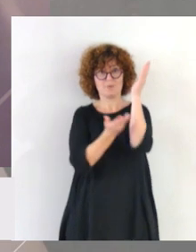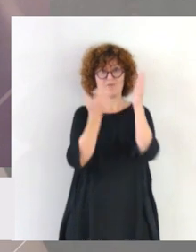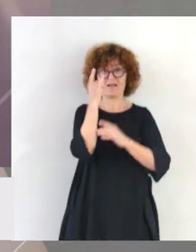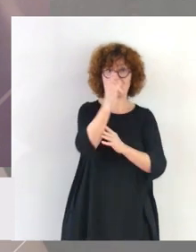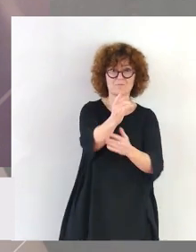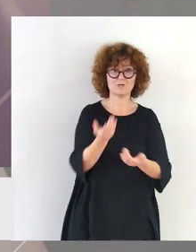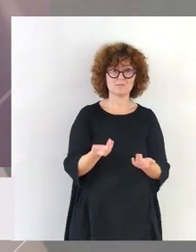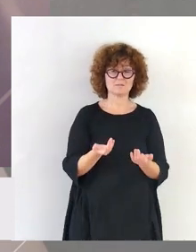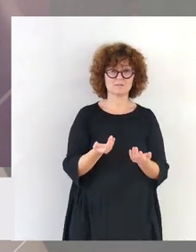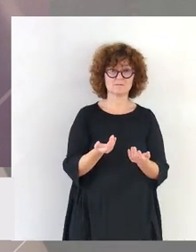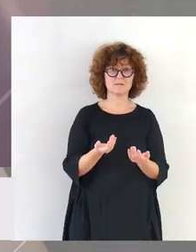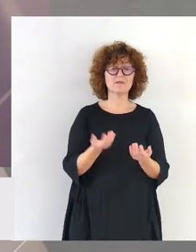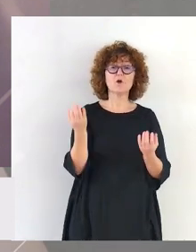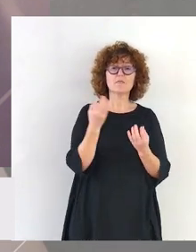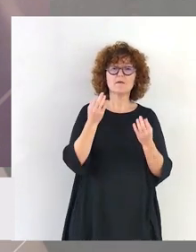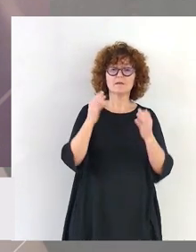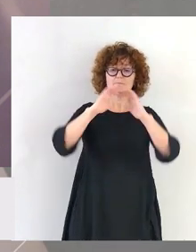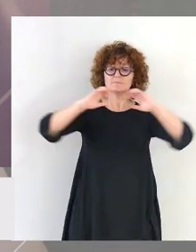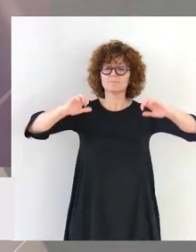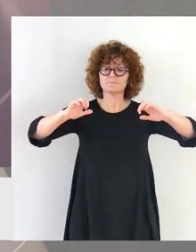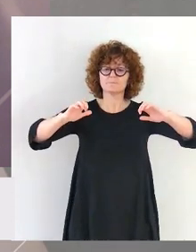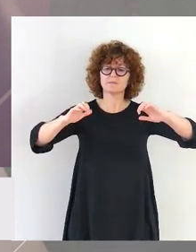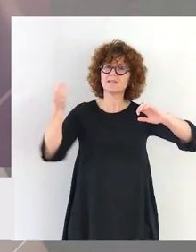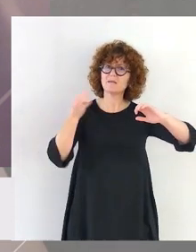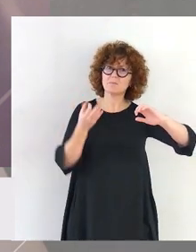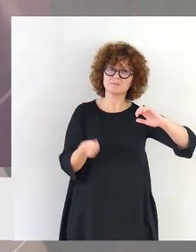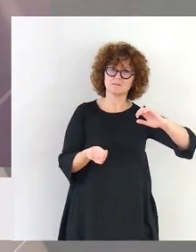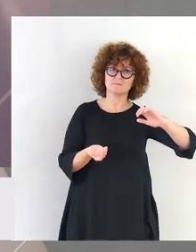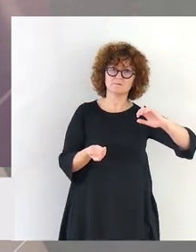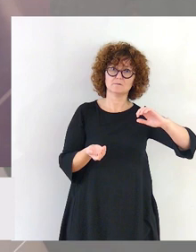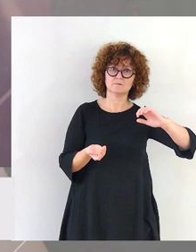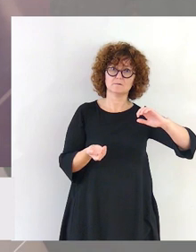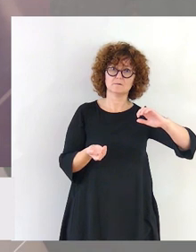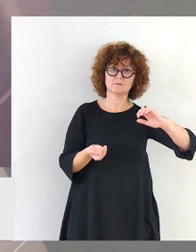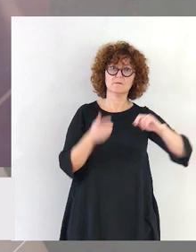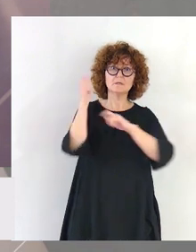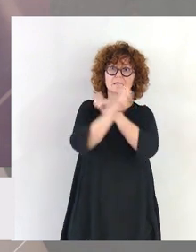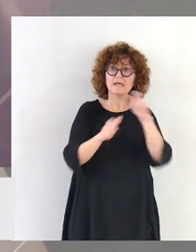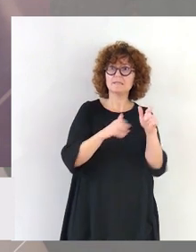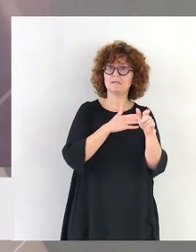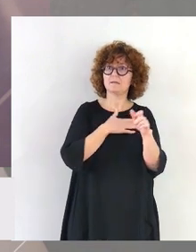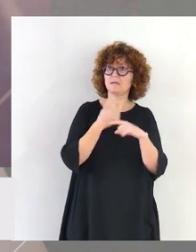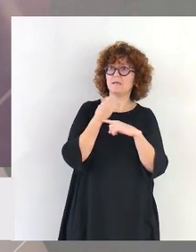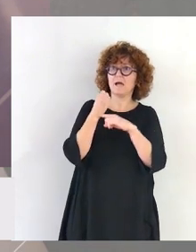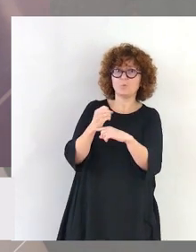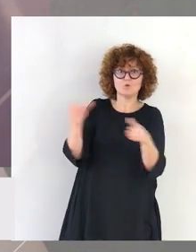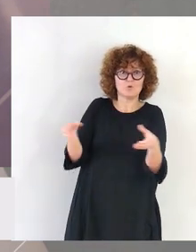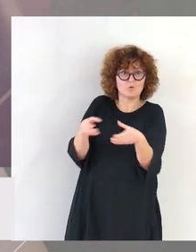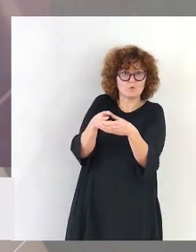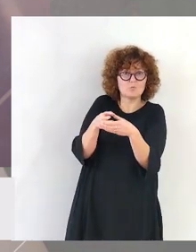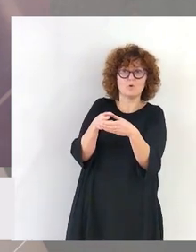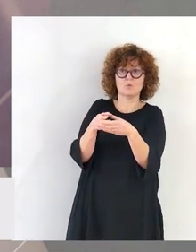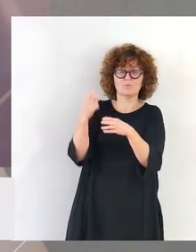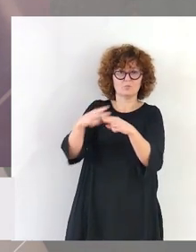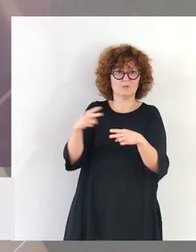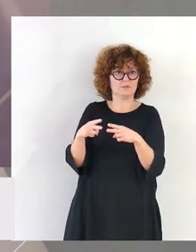comprender Qué hay debajo de eso y por comprender Qué lleva a la gente a a dar su apoyo en forma de Voto o en forma